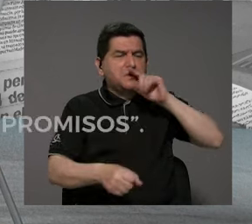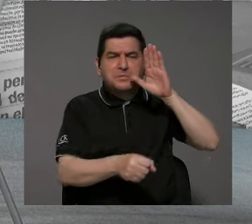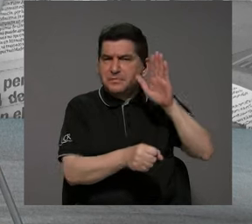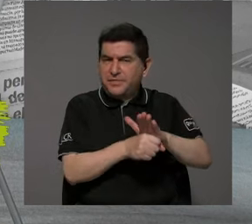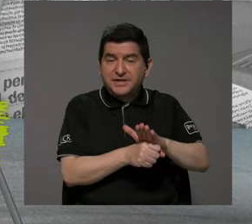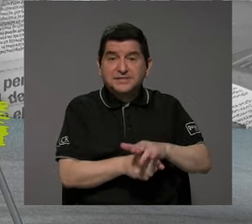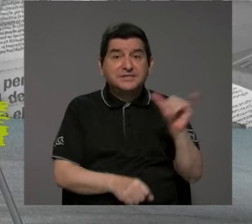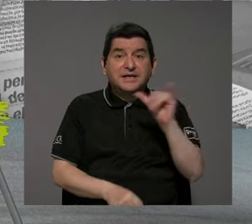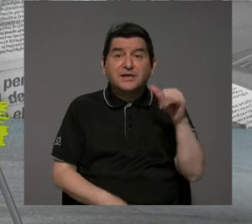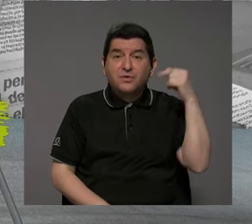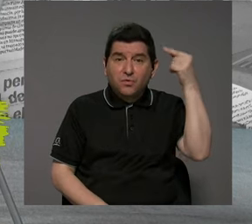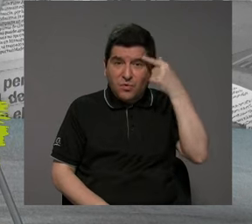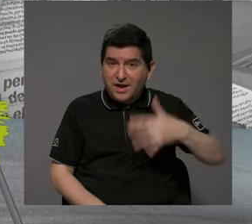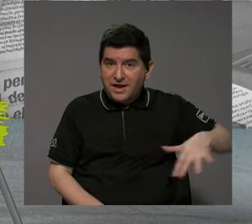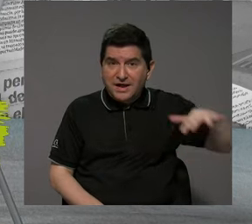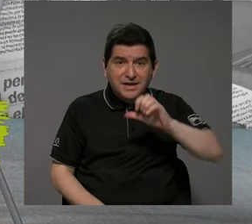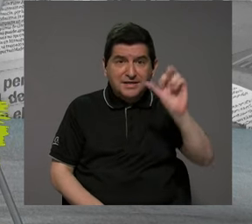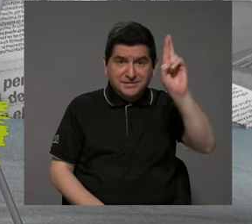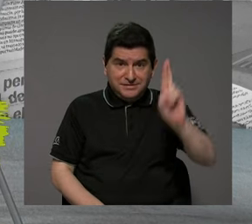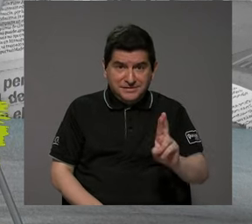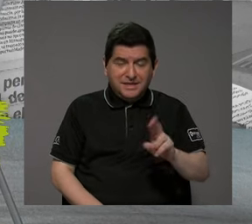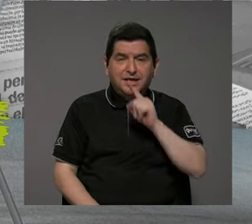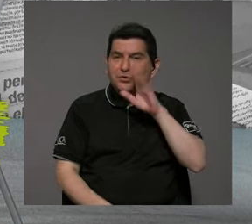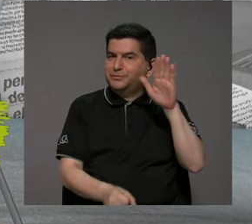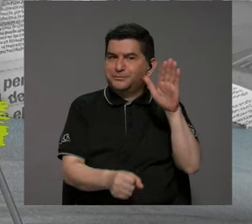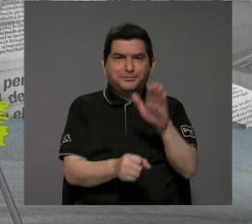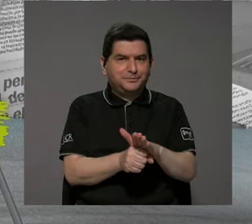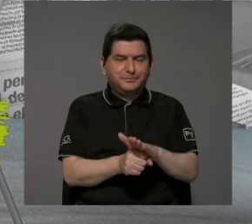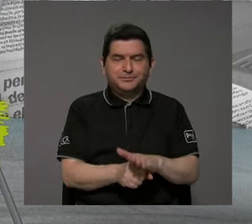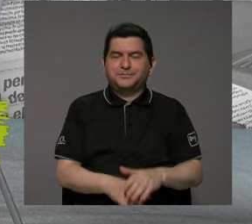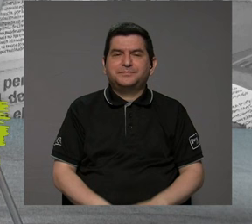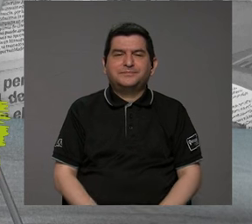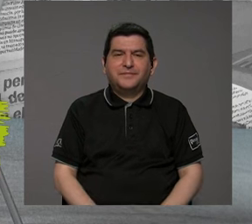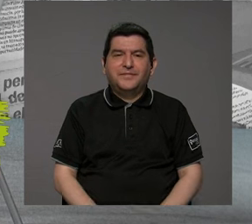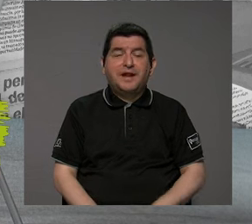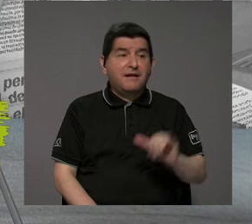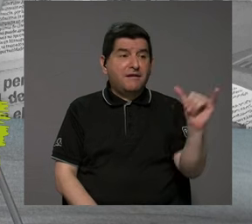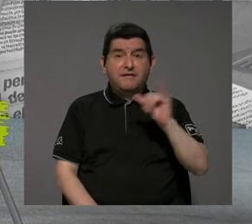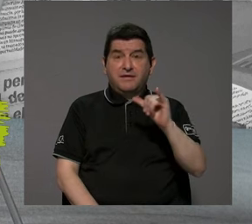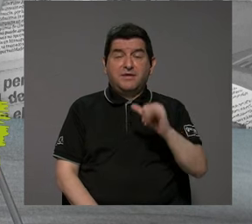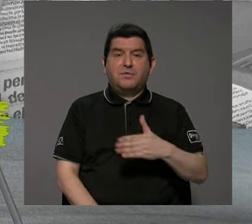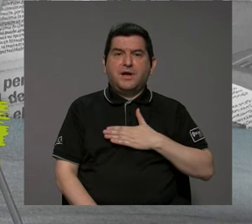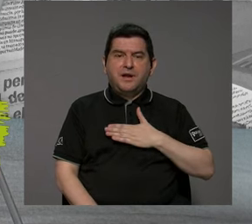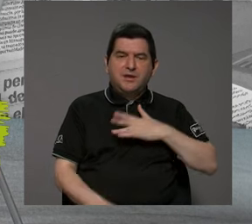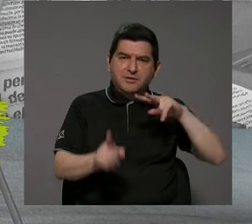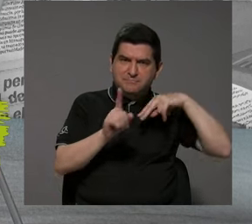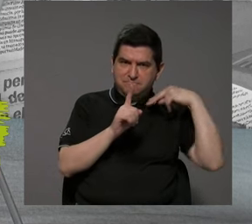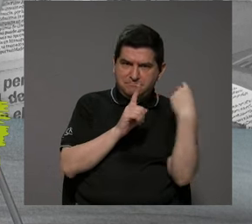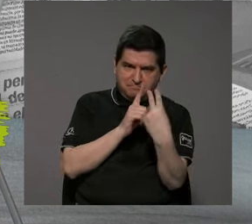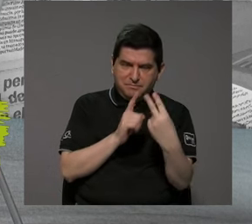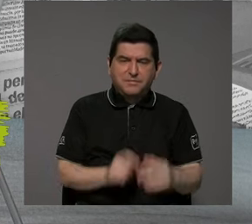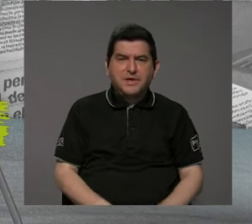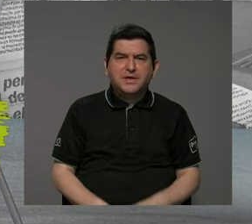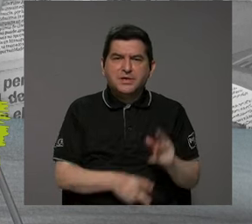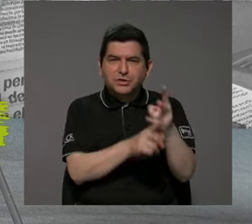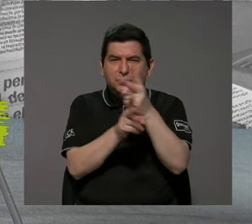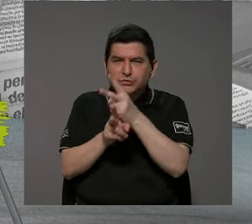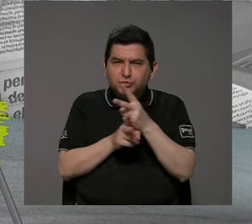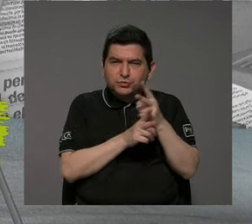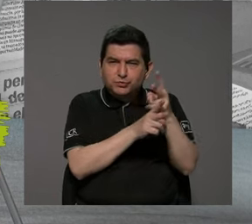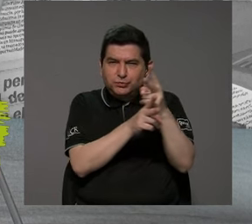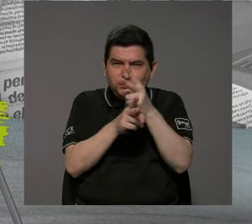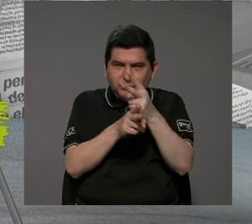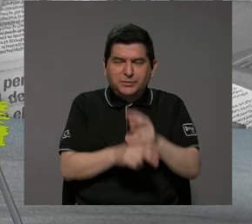ciertas cosas es que también el estado costarricense ha incumplido con sus compromisos y también desde mi punto de vista con una supervisión más